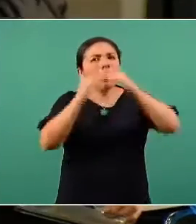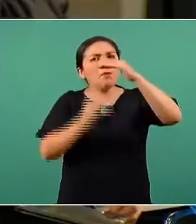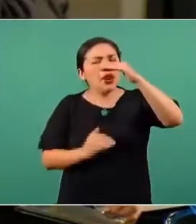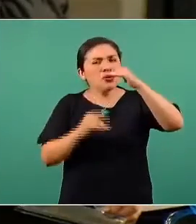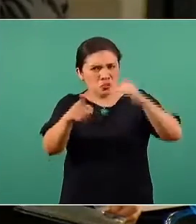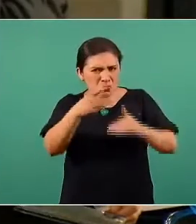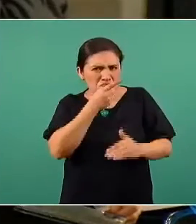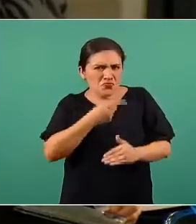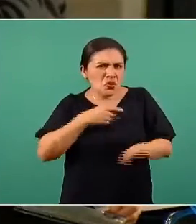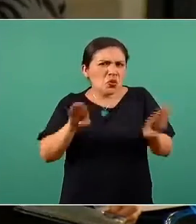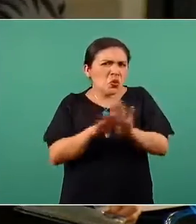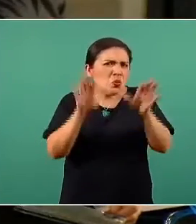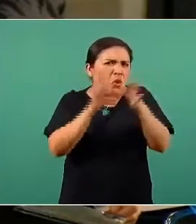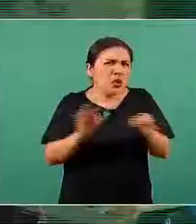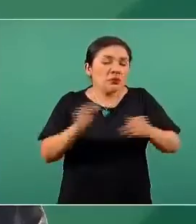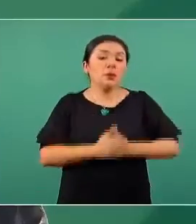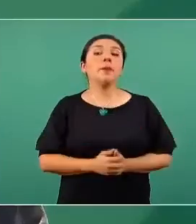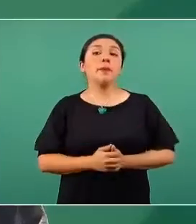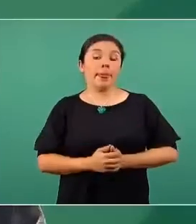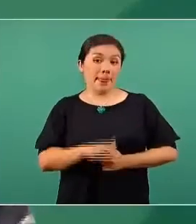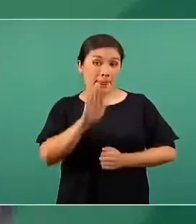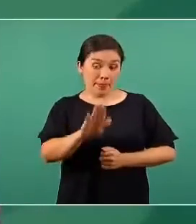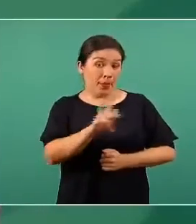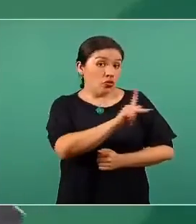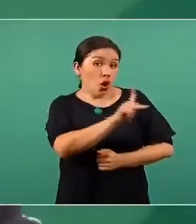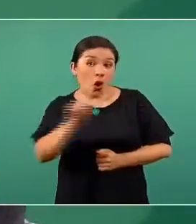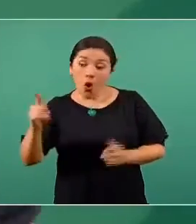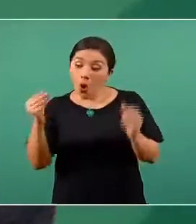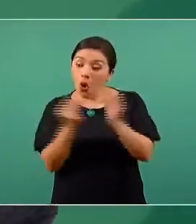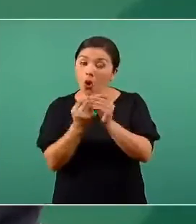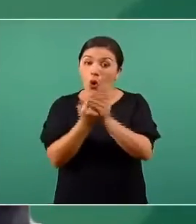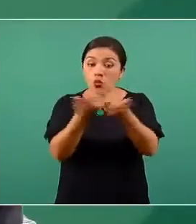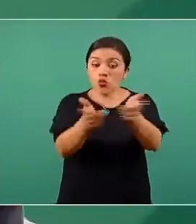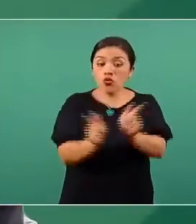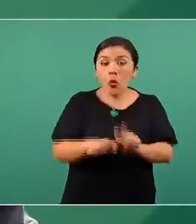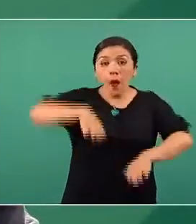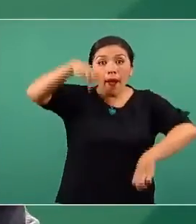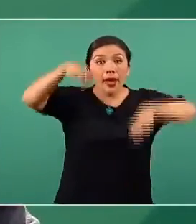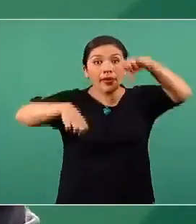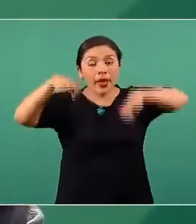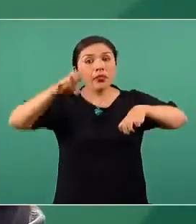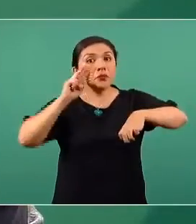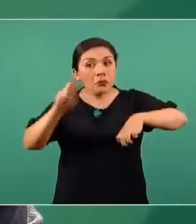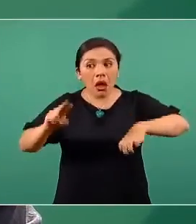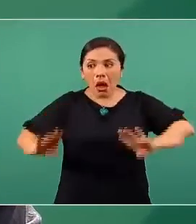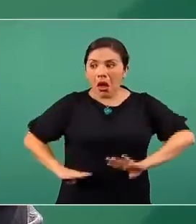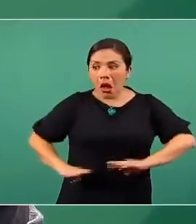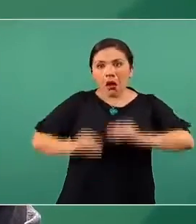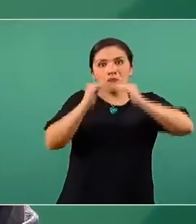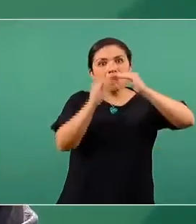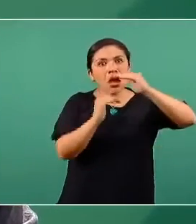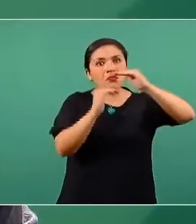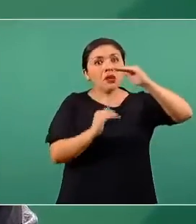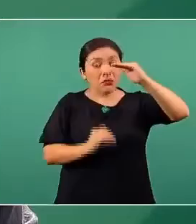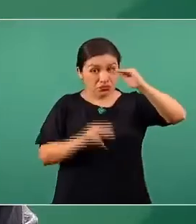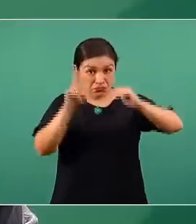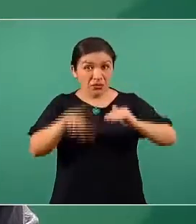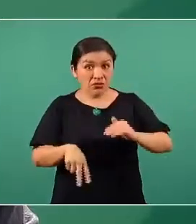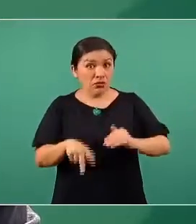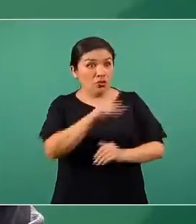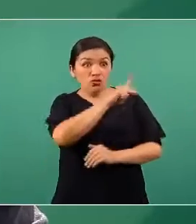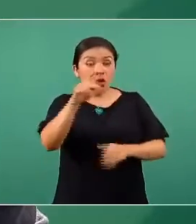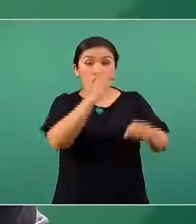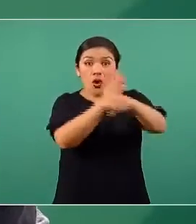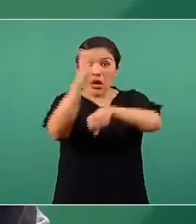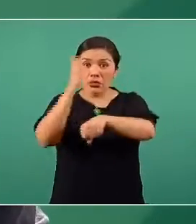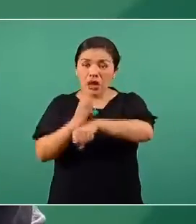alguna explicación que en todos los grupos de edad hay una tendencia de reducción en todas las entidades federativas, excepto las que hemos